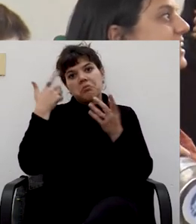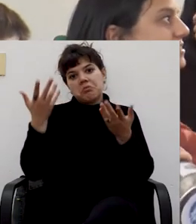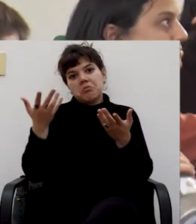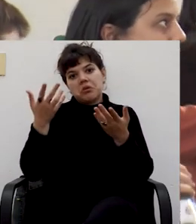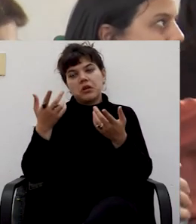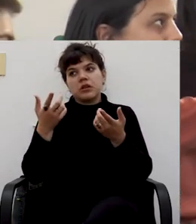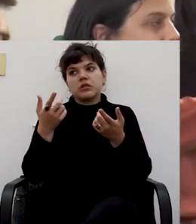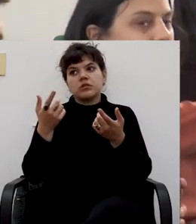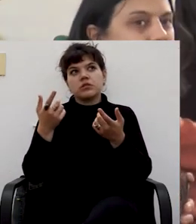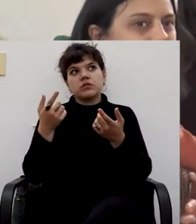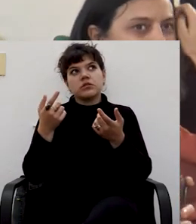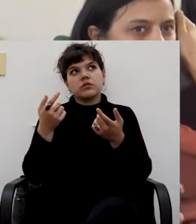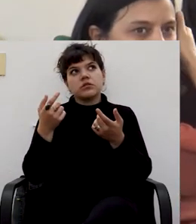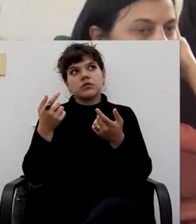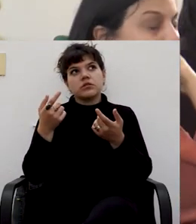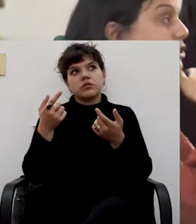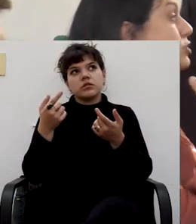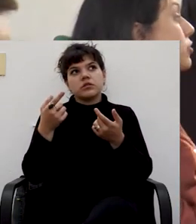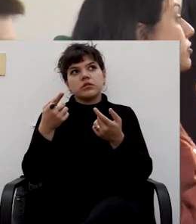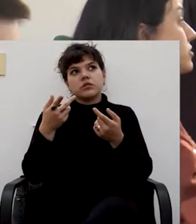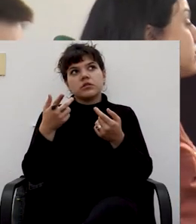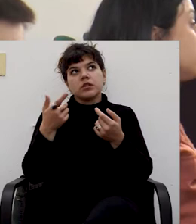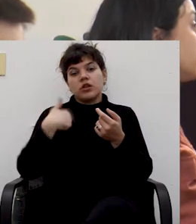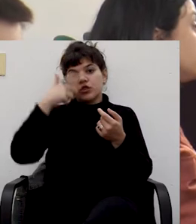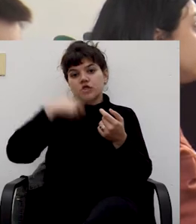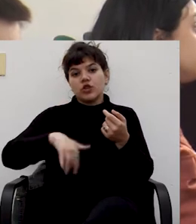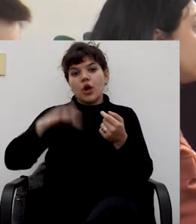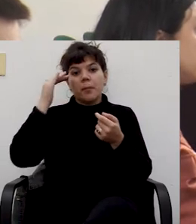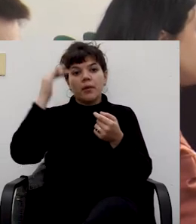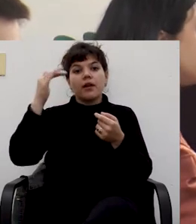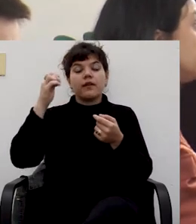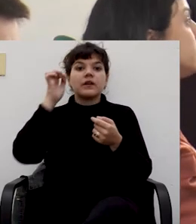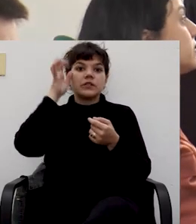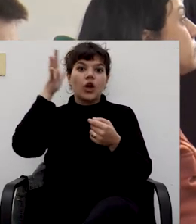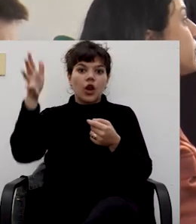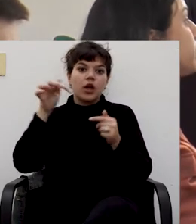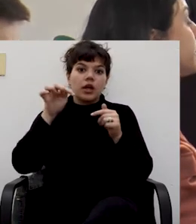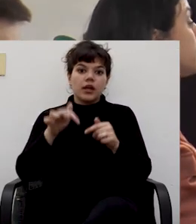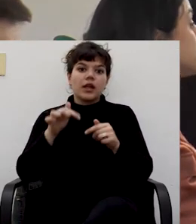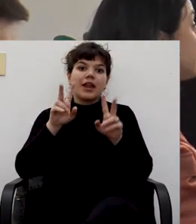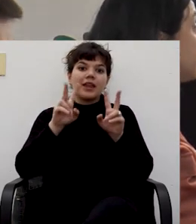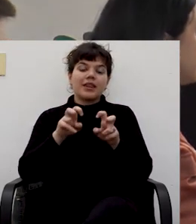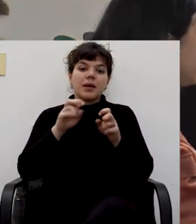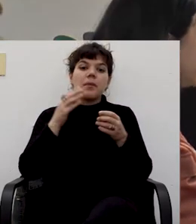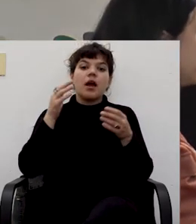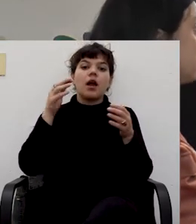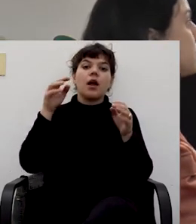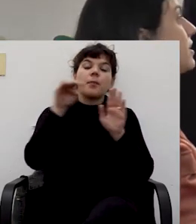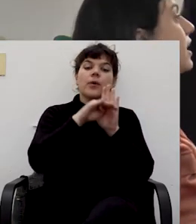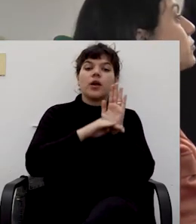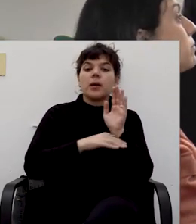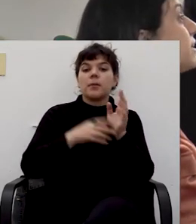era la idea, si puede pasar nada. Bueno, yo soy docente de la Facultad de Psicología, del programa de Discapacidad y Calidad de